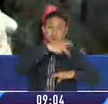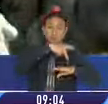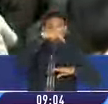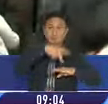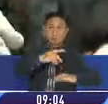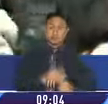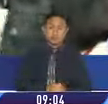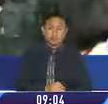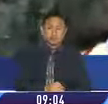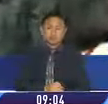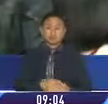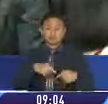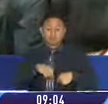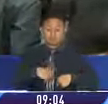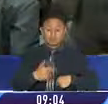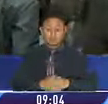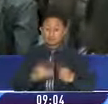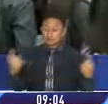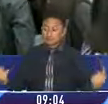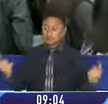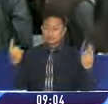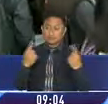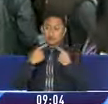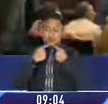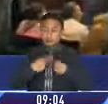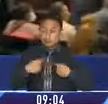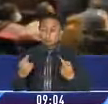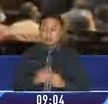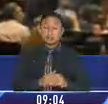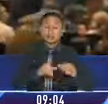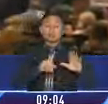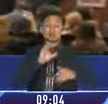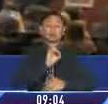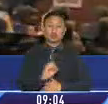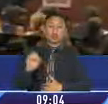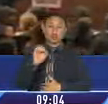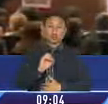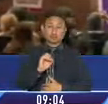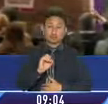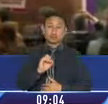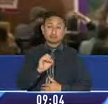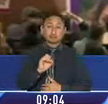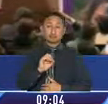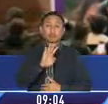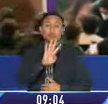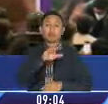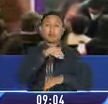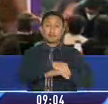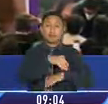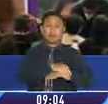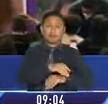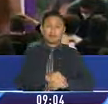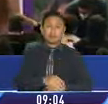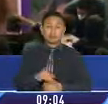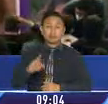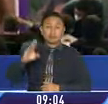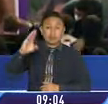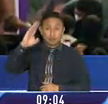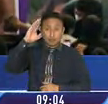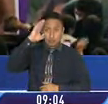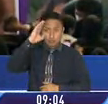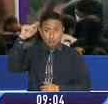Pichincha y se convocó a las partes involucradas para el 6 de octubre a partir de las 16 horas. La cadete